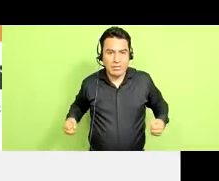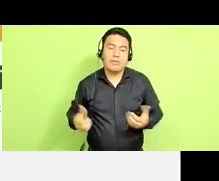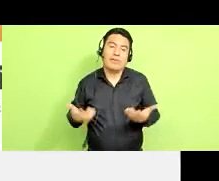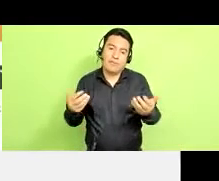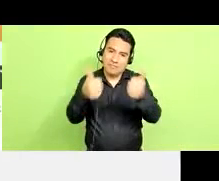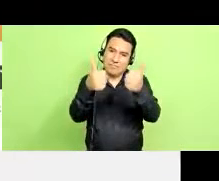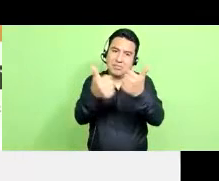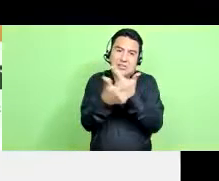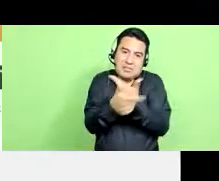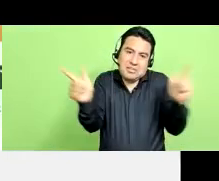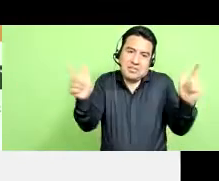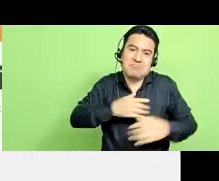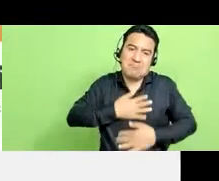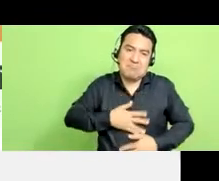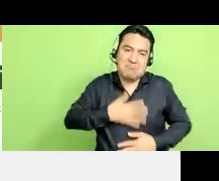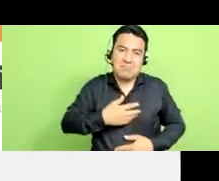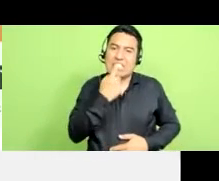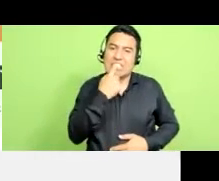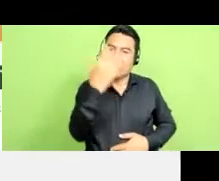valor